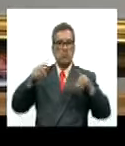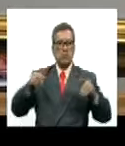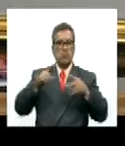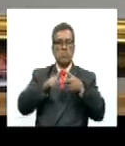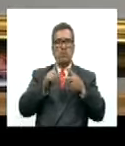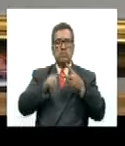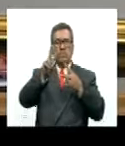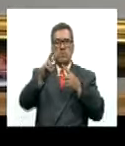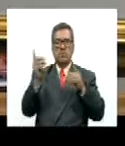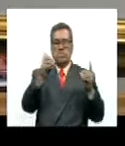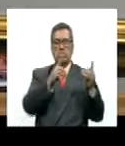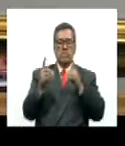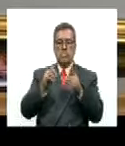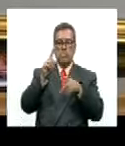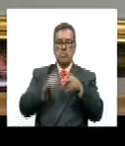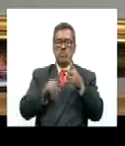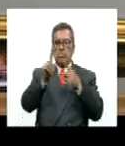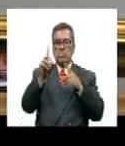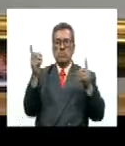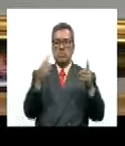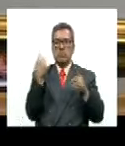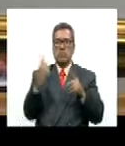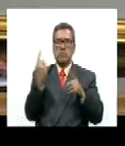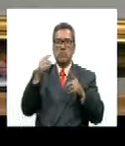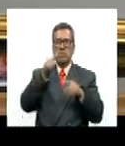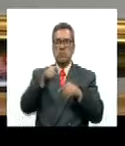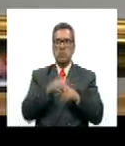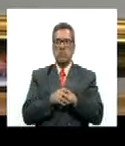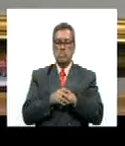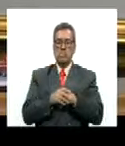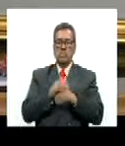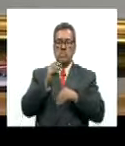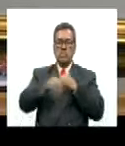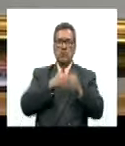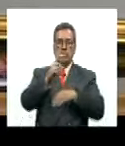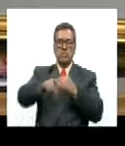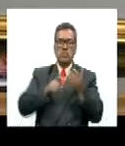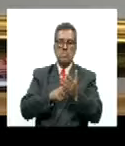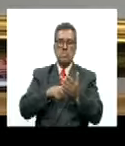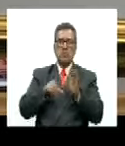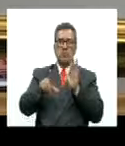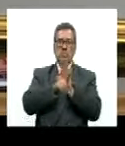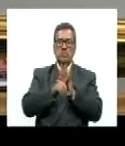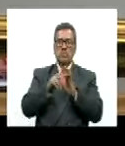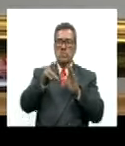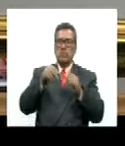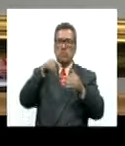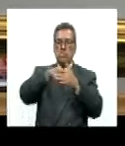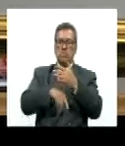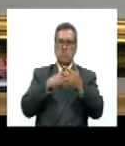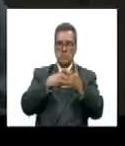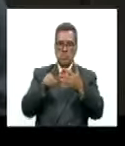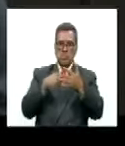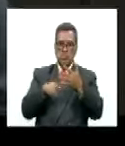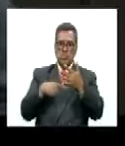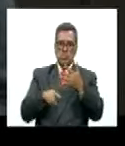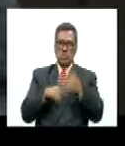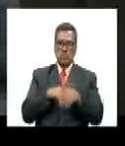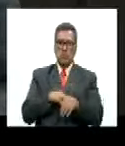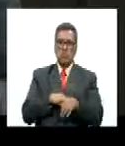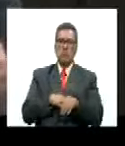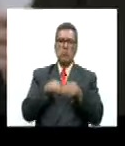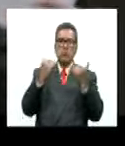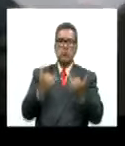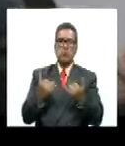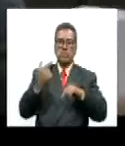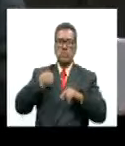segunda discusión. En la primera discusión solamente se refiere a los aspectos generales de la ley. No entremos en detalle. Ah, presidente, qué bueno. Entonces ya de